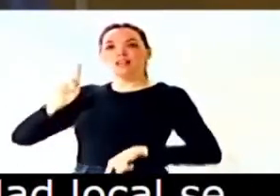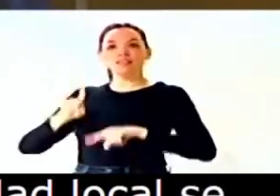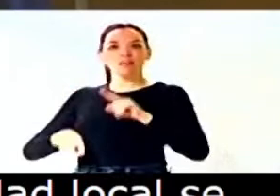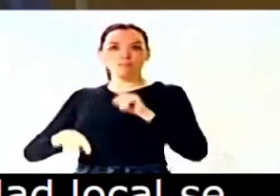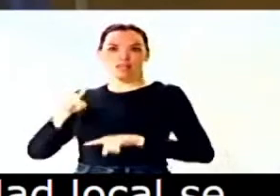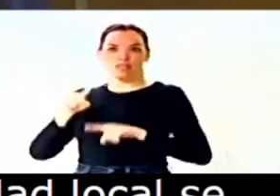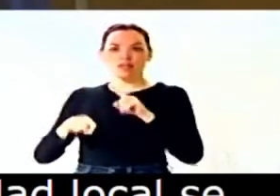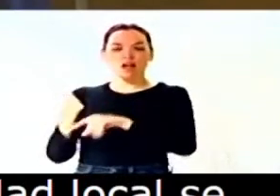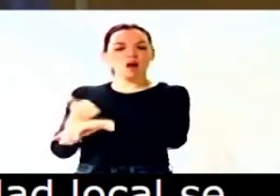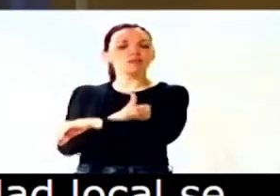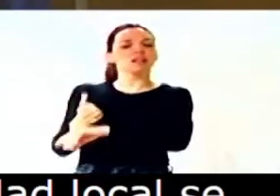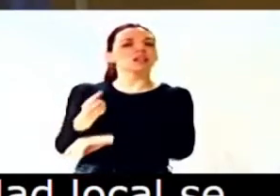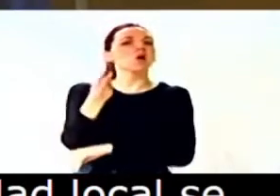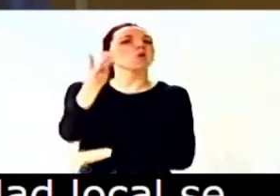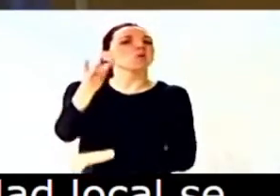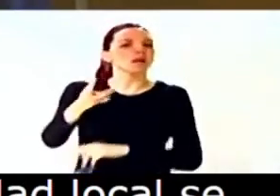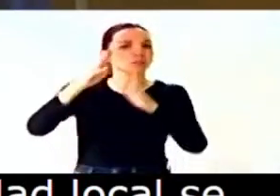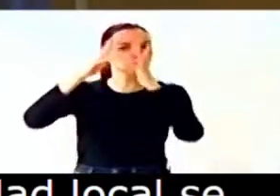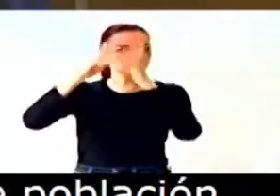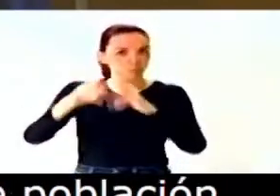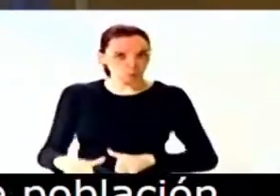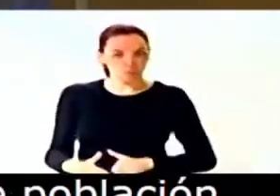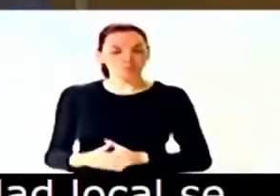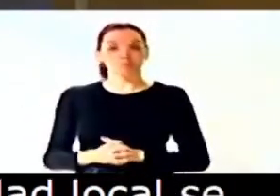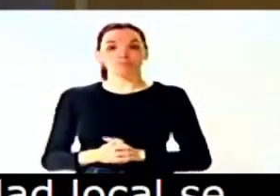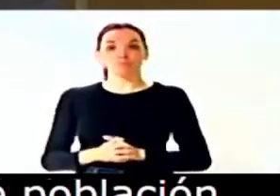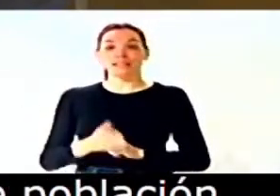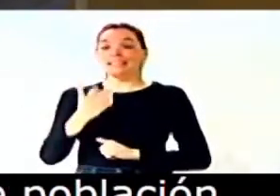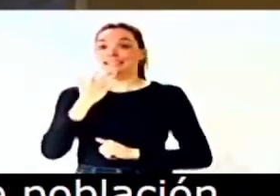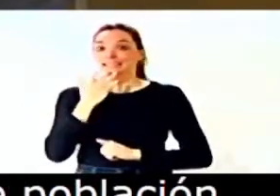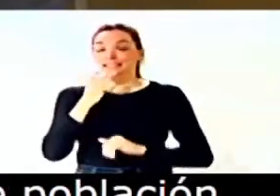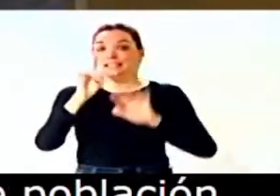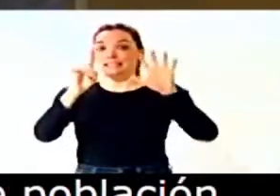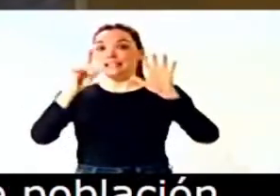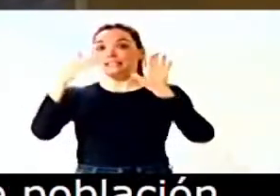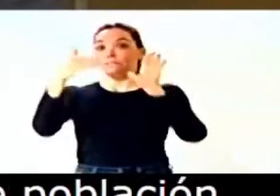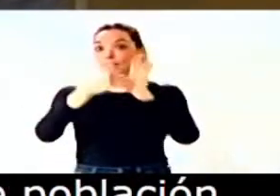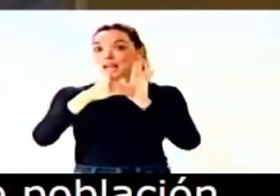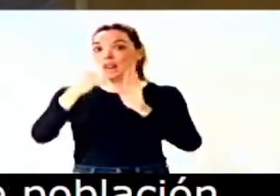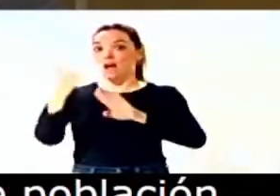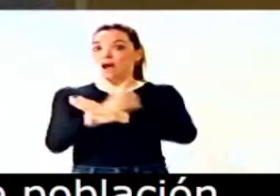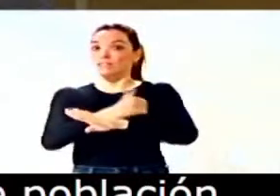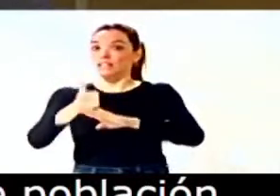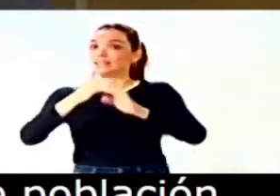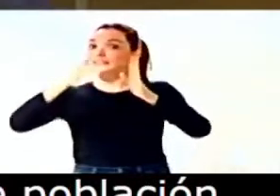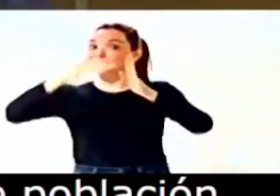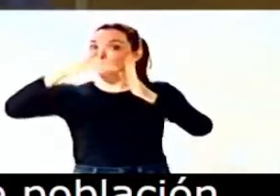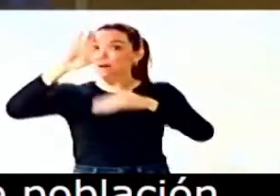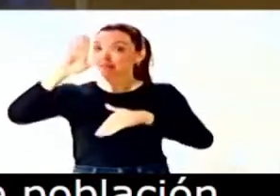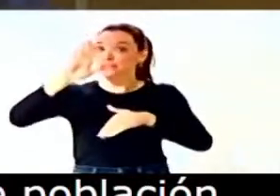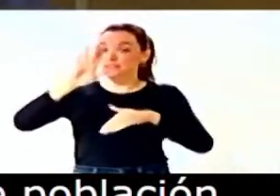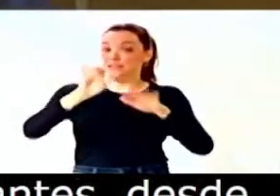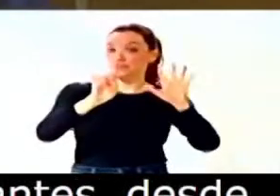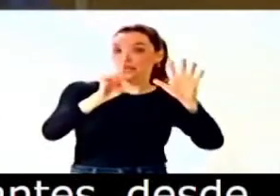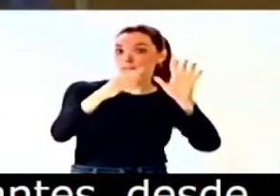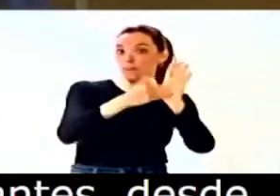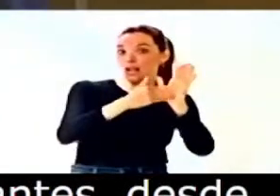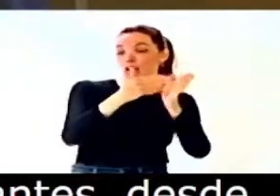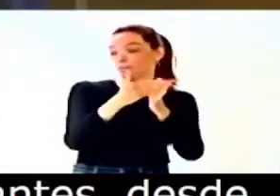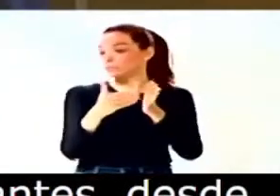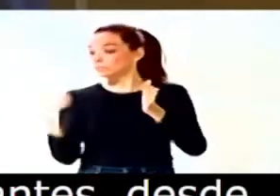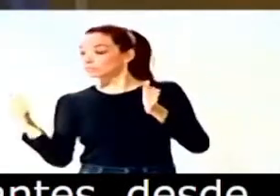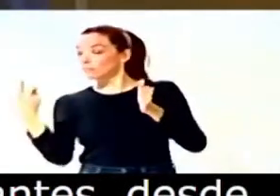población. Las entidades locales de más de 6.000 habitantes, desde 6.000 habitantes hasta